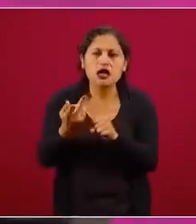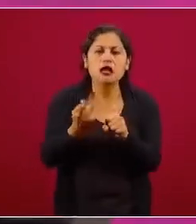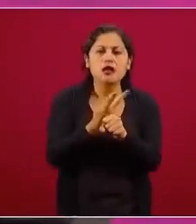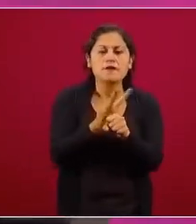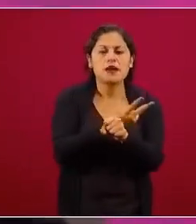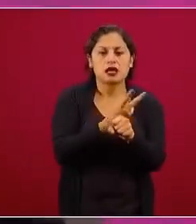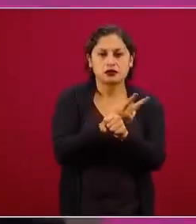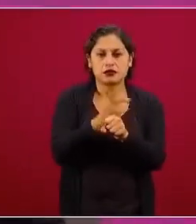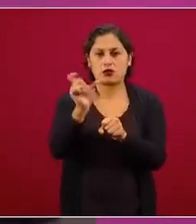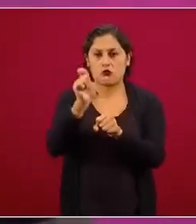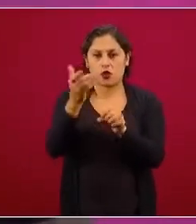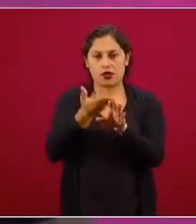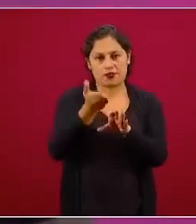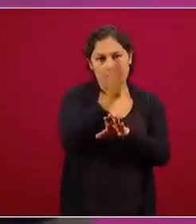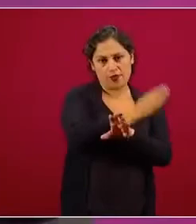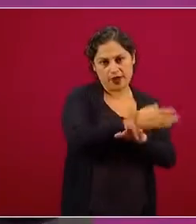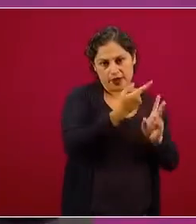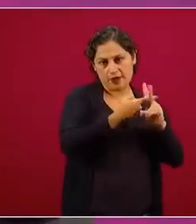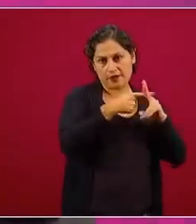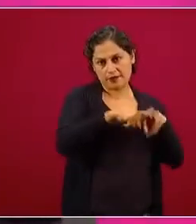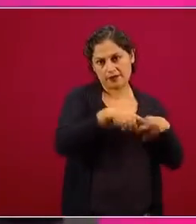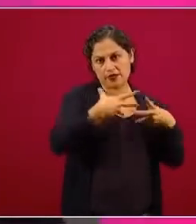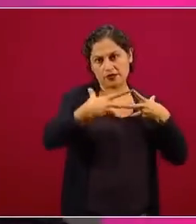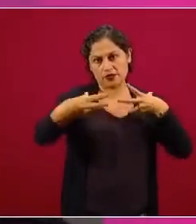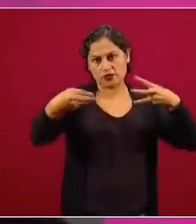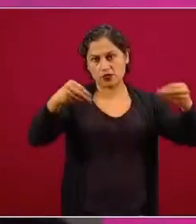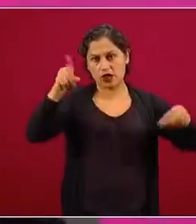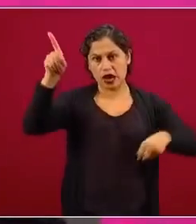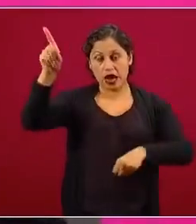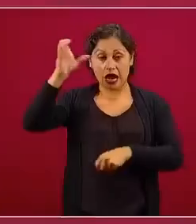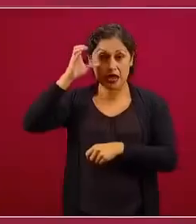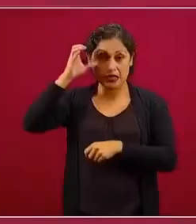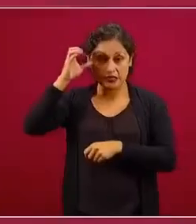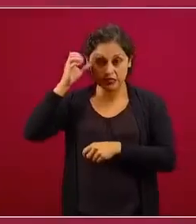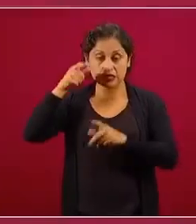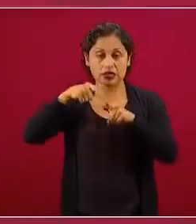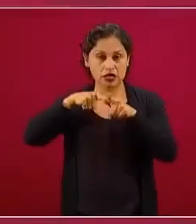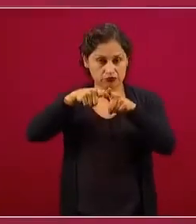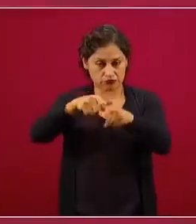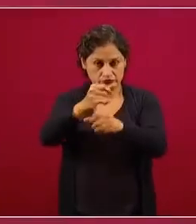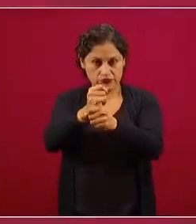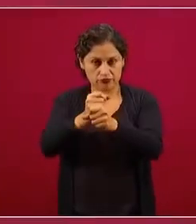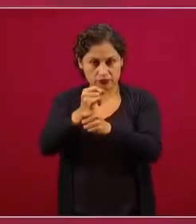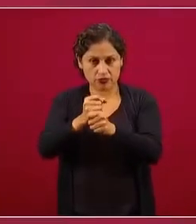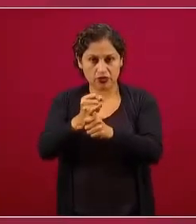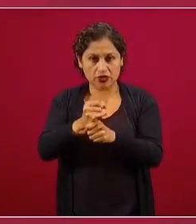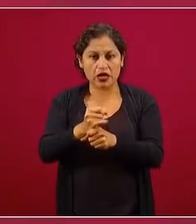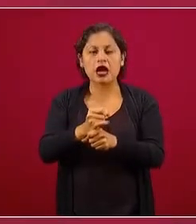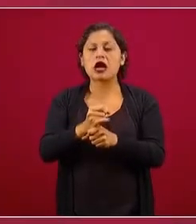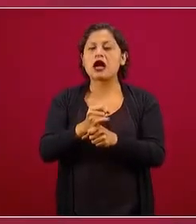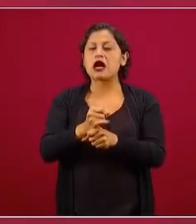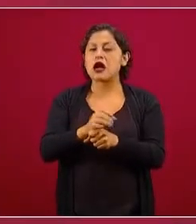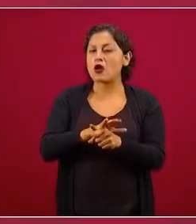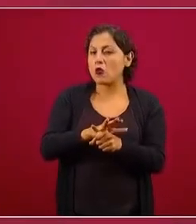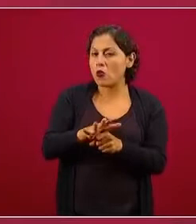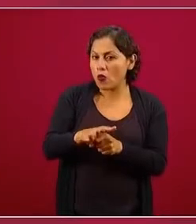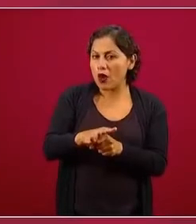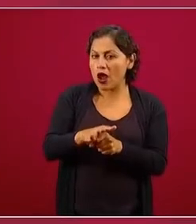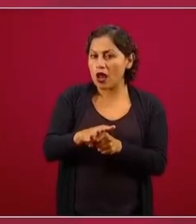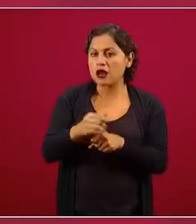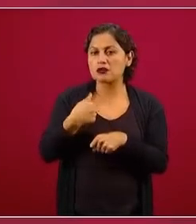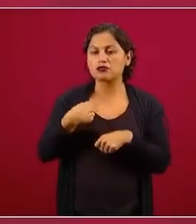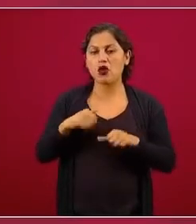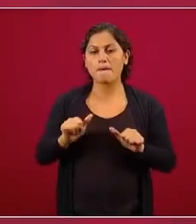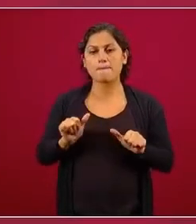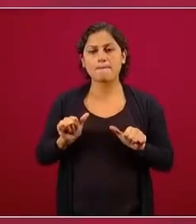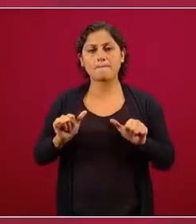desde que inició la pandemia en China, es cuánto tiempo dura la inmunidad, ¿no? En este